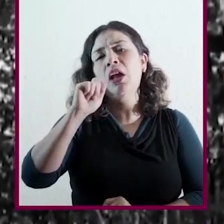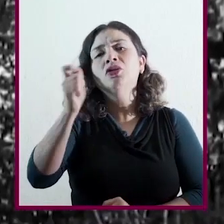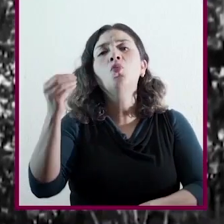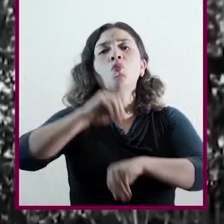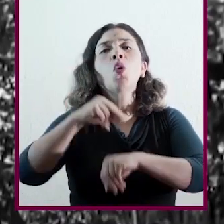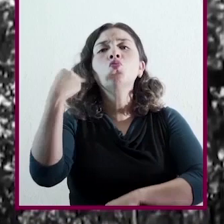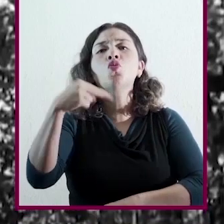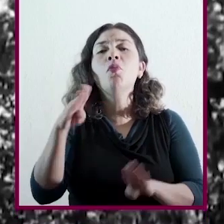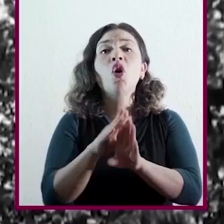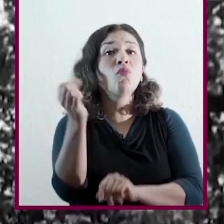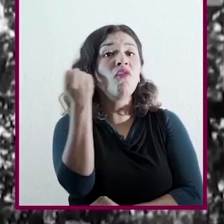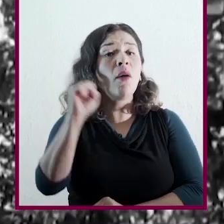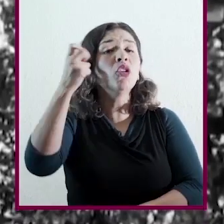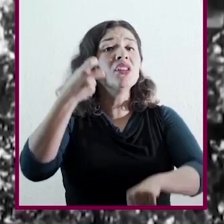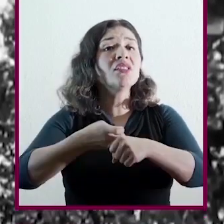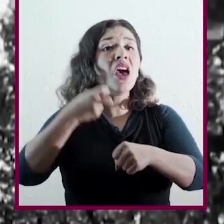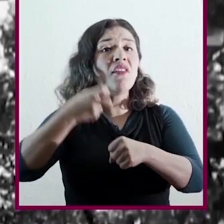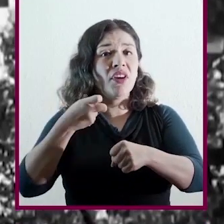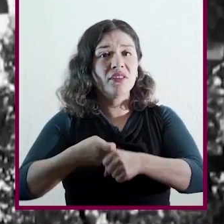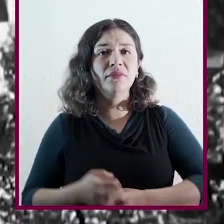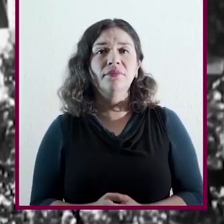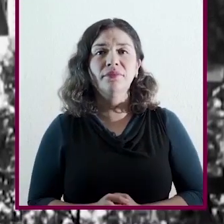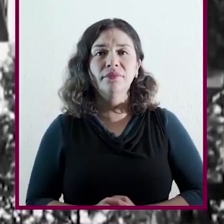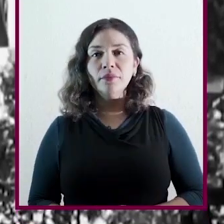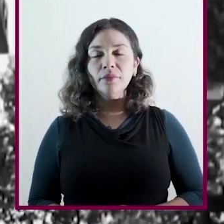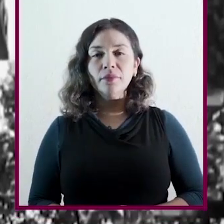llevó el nombre de una famosa cervecería.